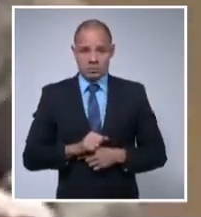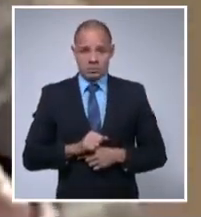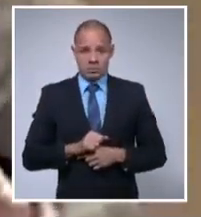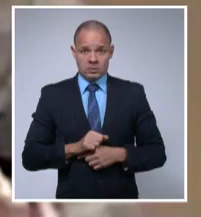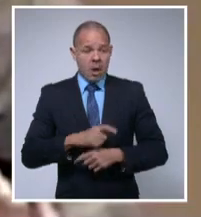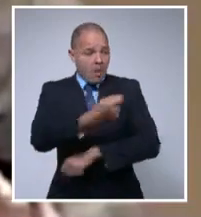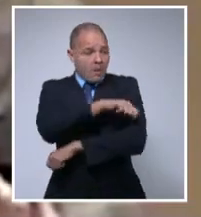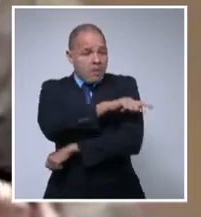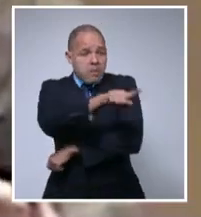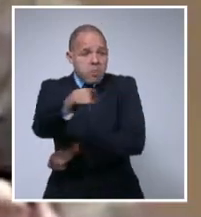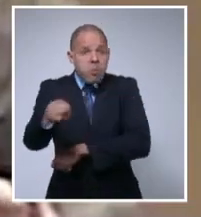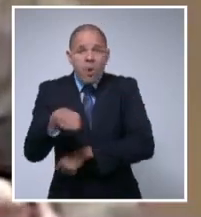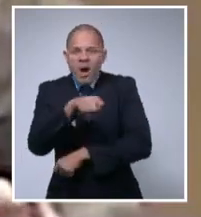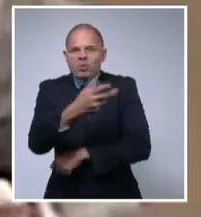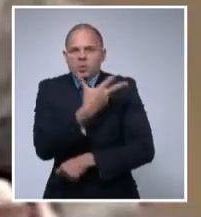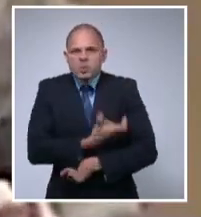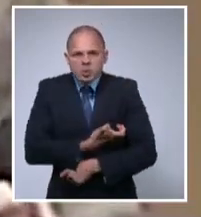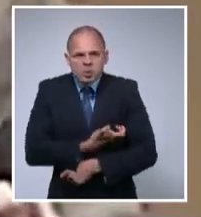tolerarlo.